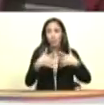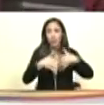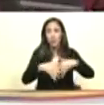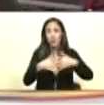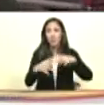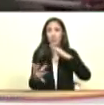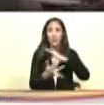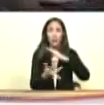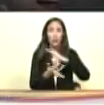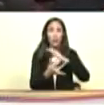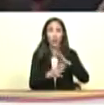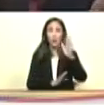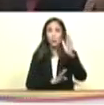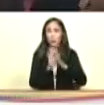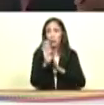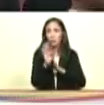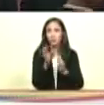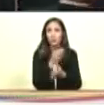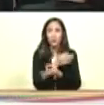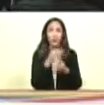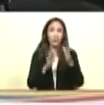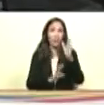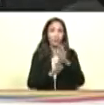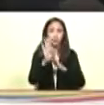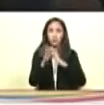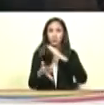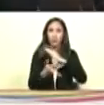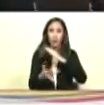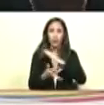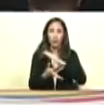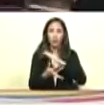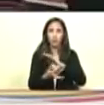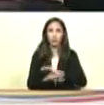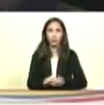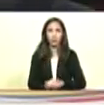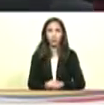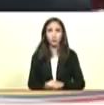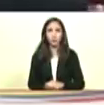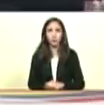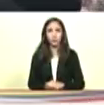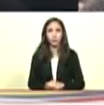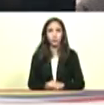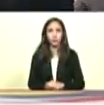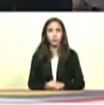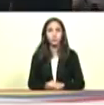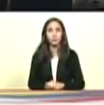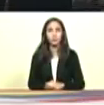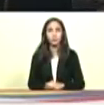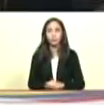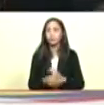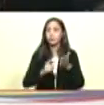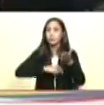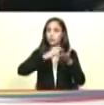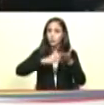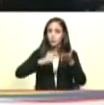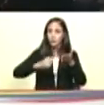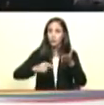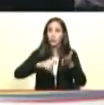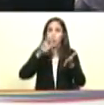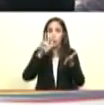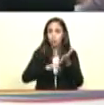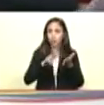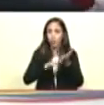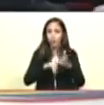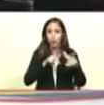tecnológica más avanzada en uso y circulación de criptomonedas. Hemos firmado para el uso